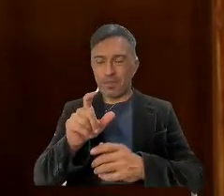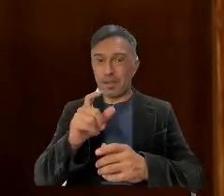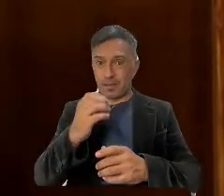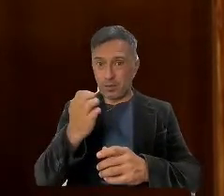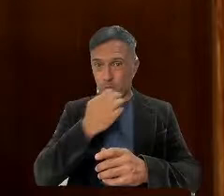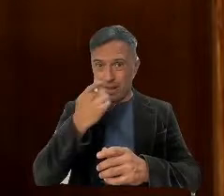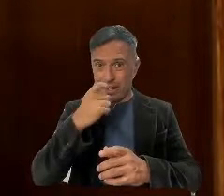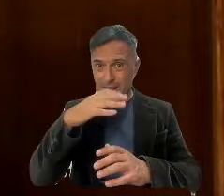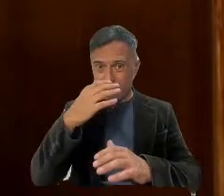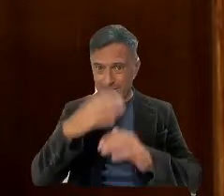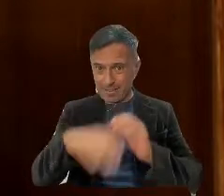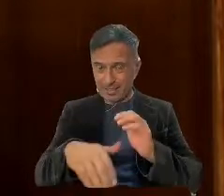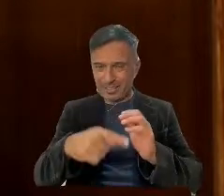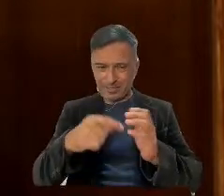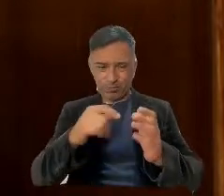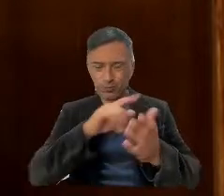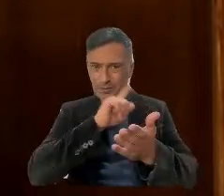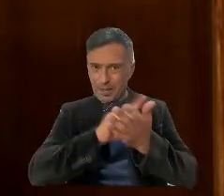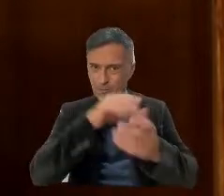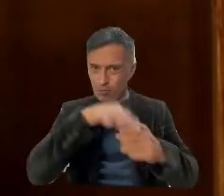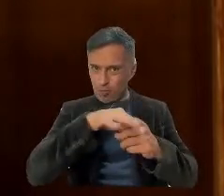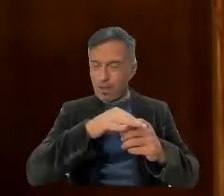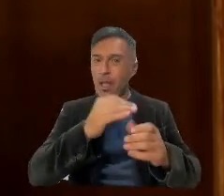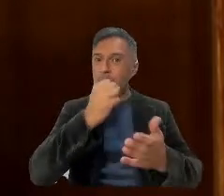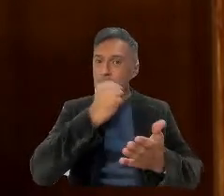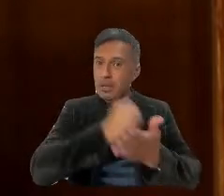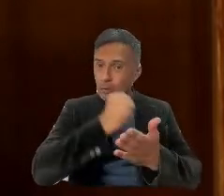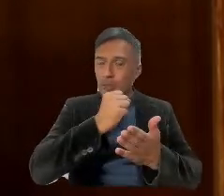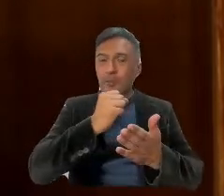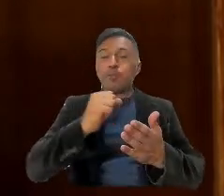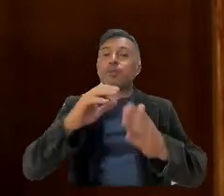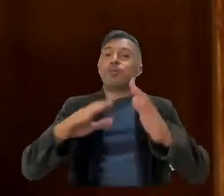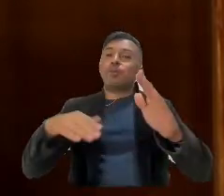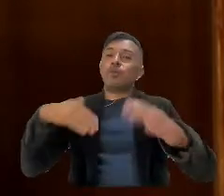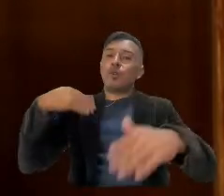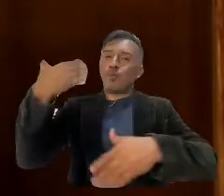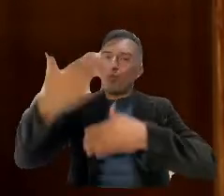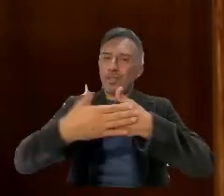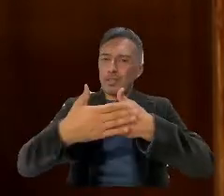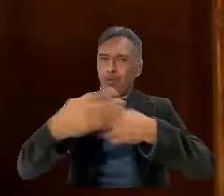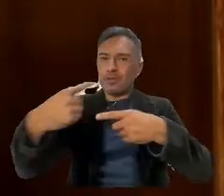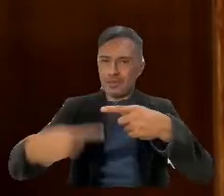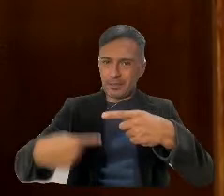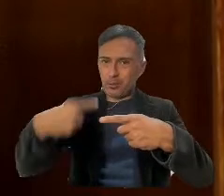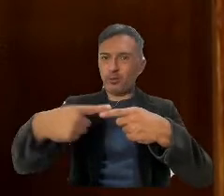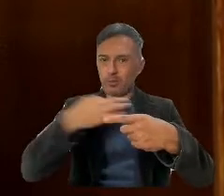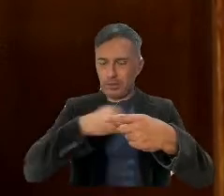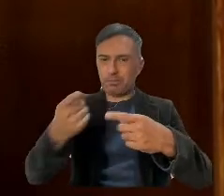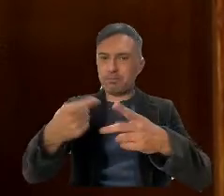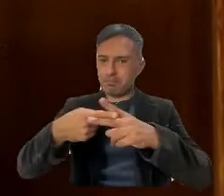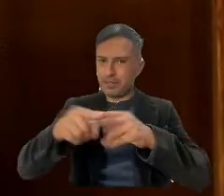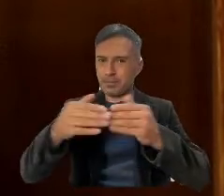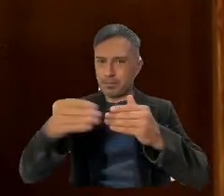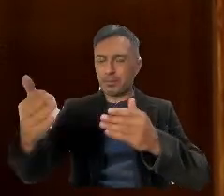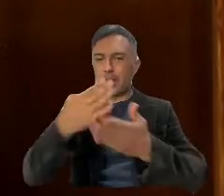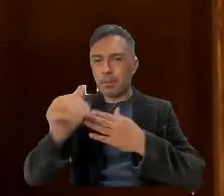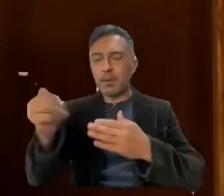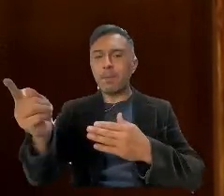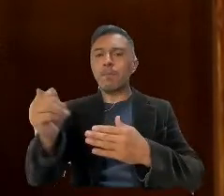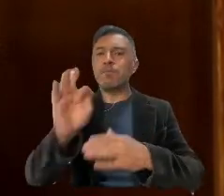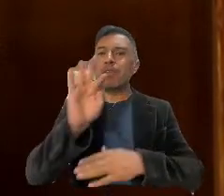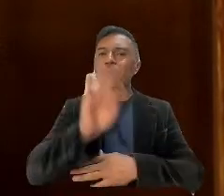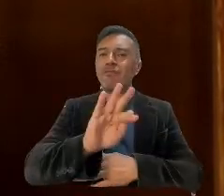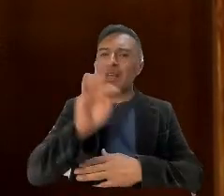entrada en vigor de este decreto. Asimismo, publicarán el calendario en donde se precisen fechas y plazos